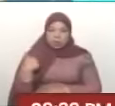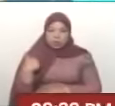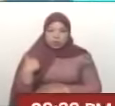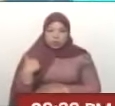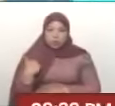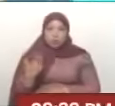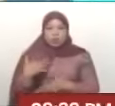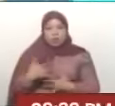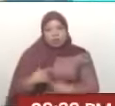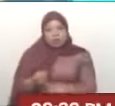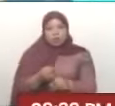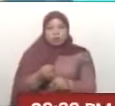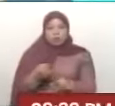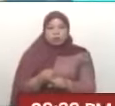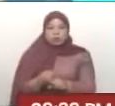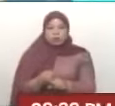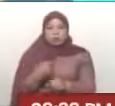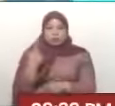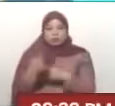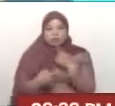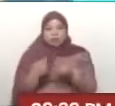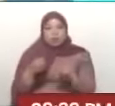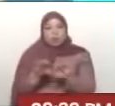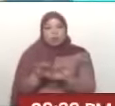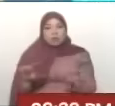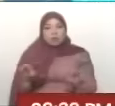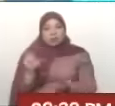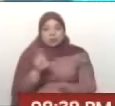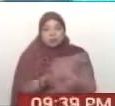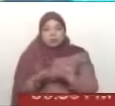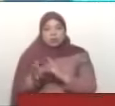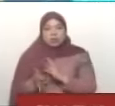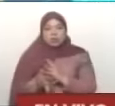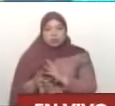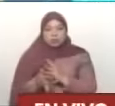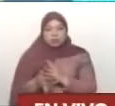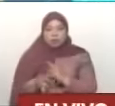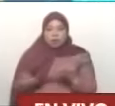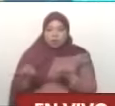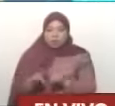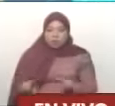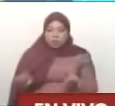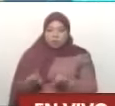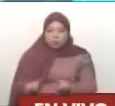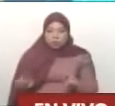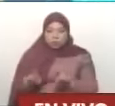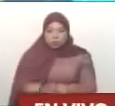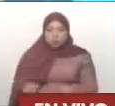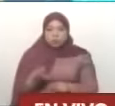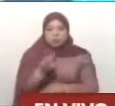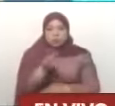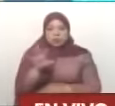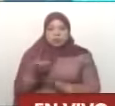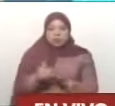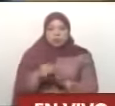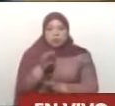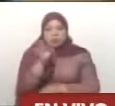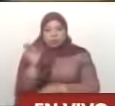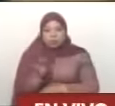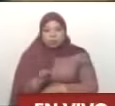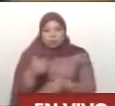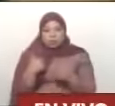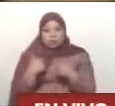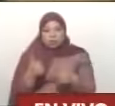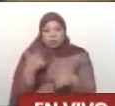tiene el interés del vértice educación, ciencia y tecnología, la formación. El 35%